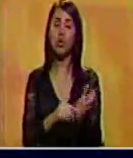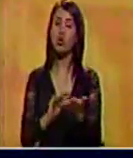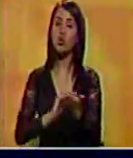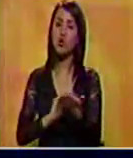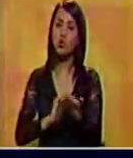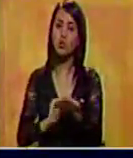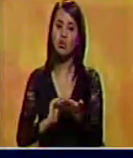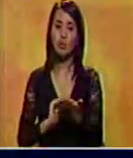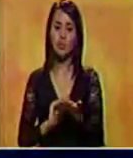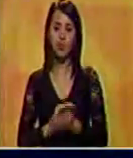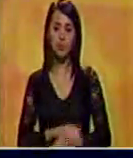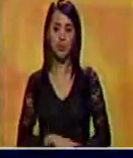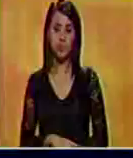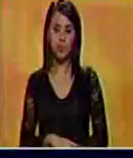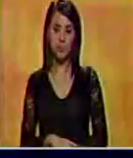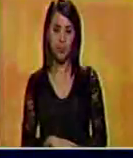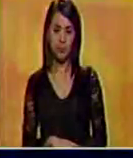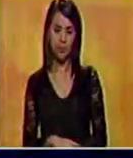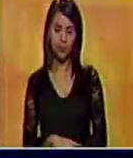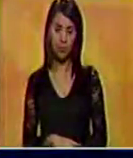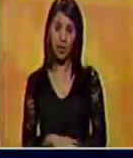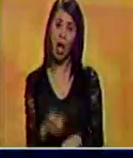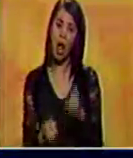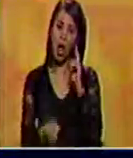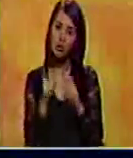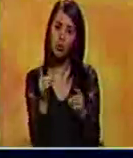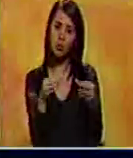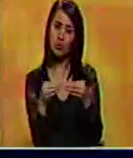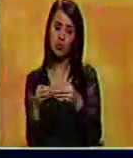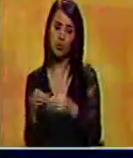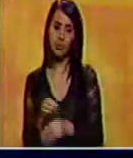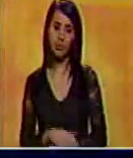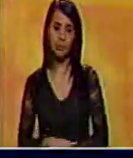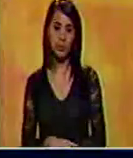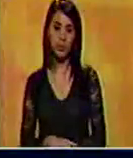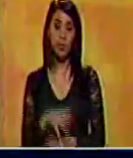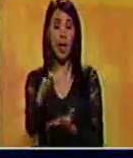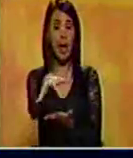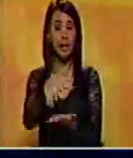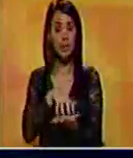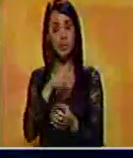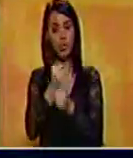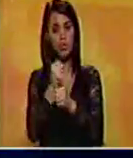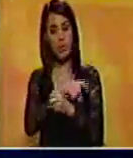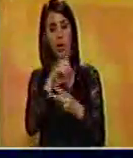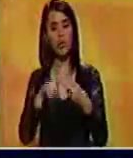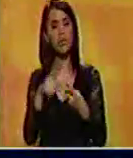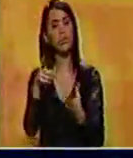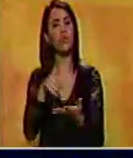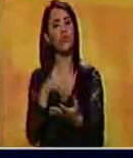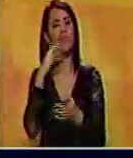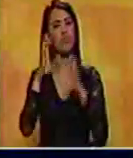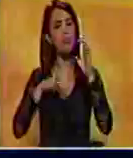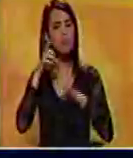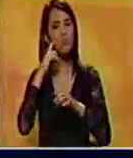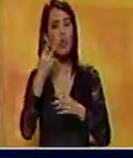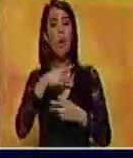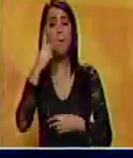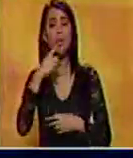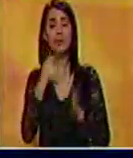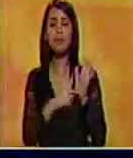resolver parcialmente algunos circuitos. Tanto agricultores como ganaderos proponen establecer una política